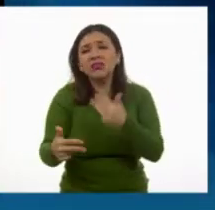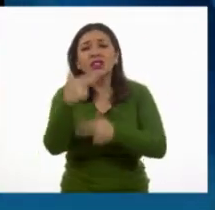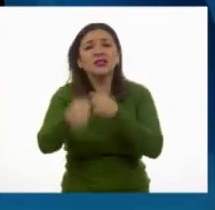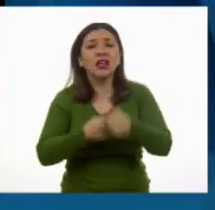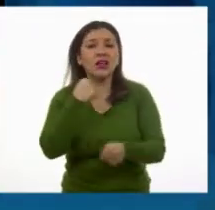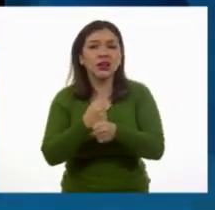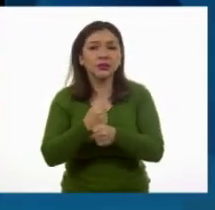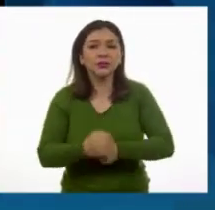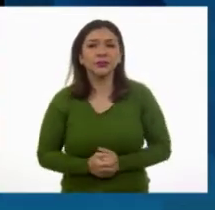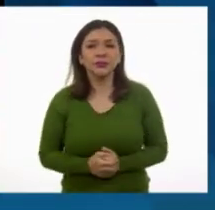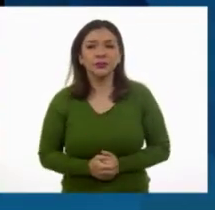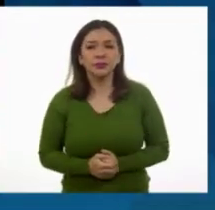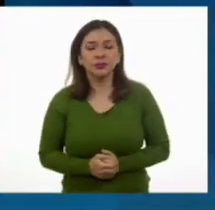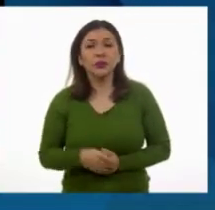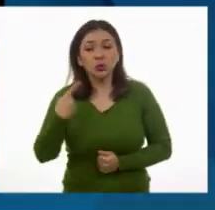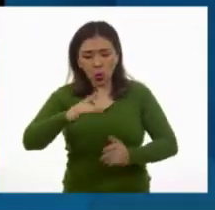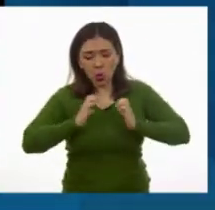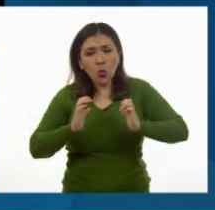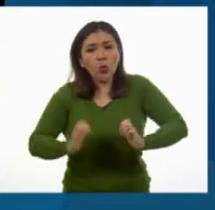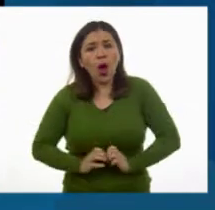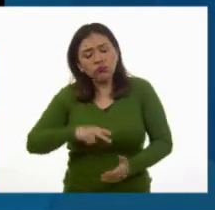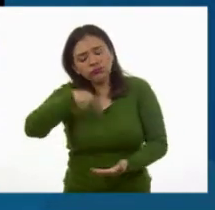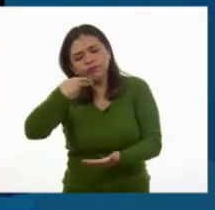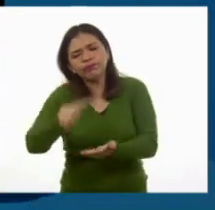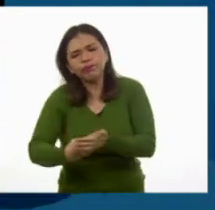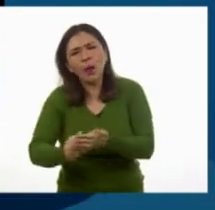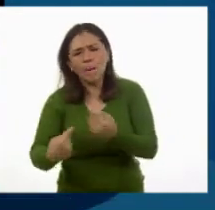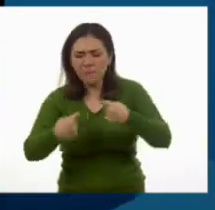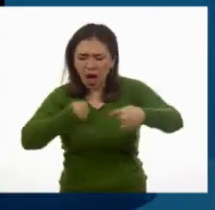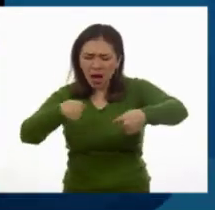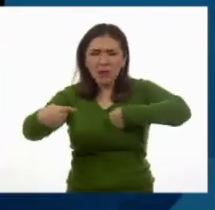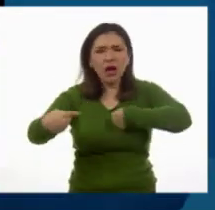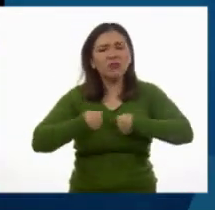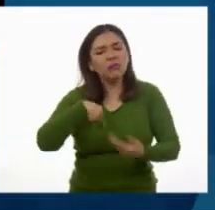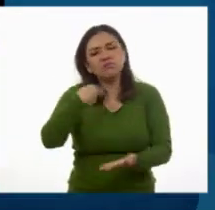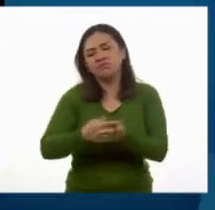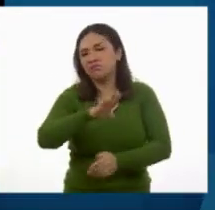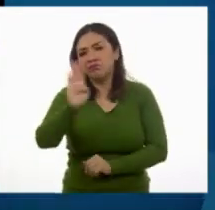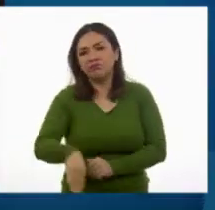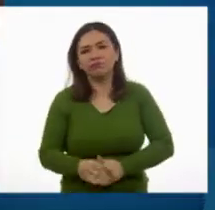años de edad. Su cuerpo apareció con varios impactos de bala.